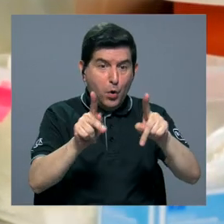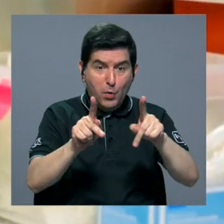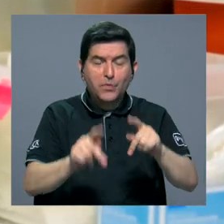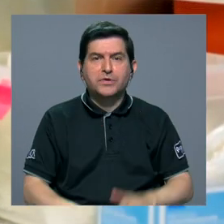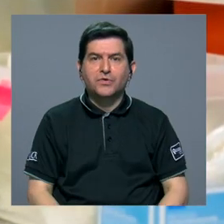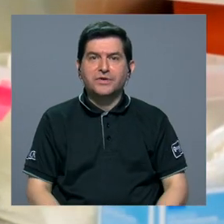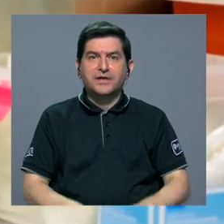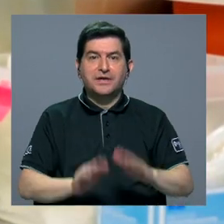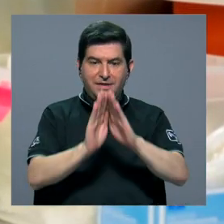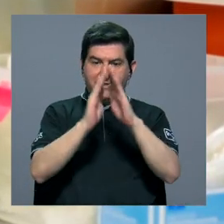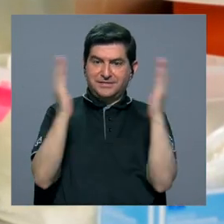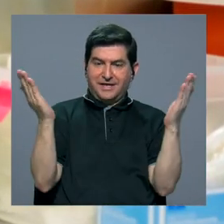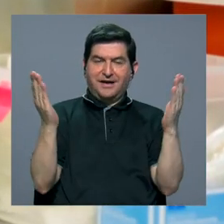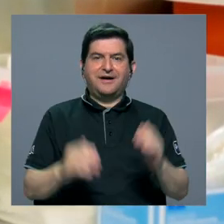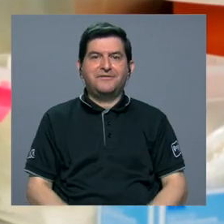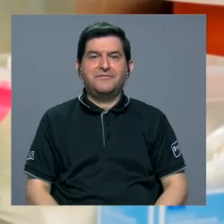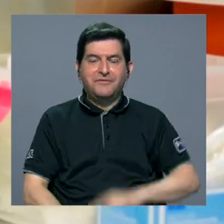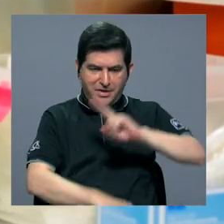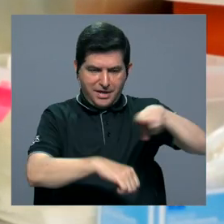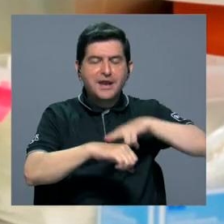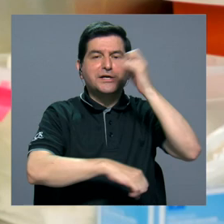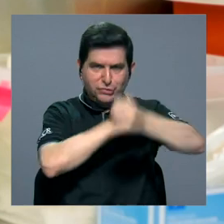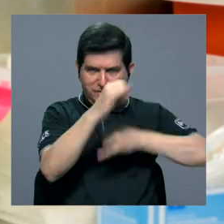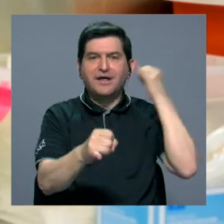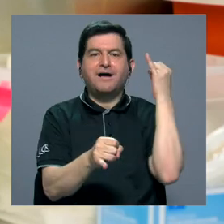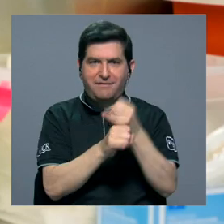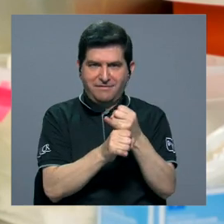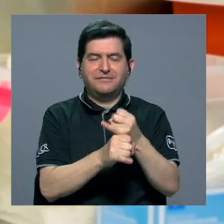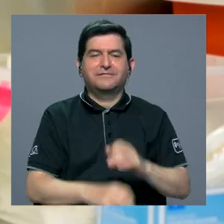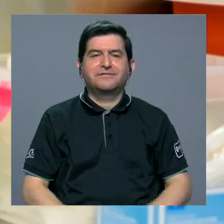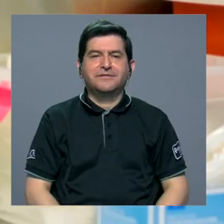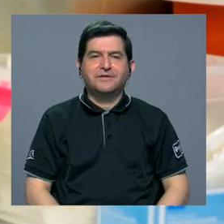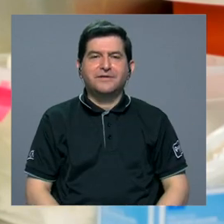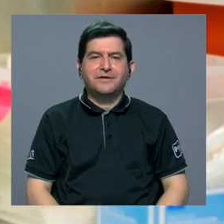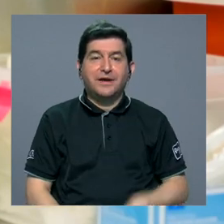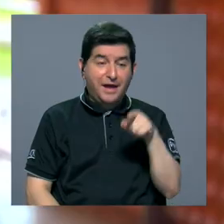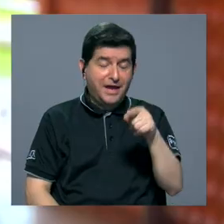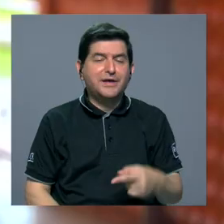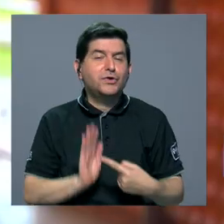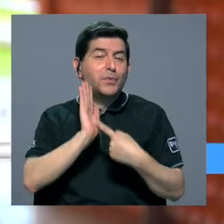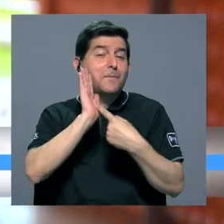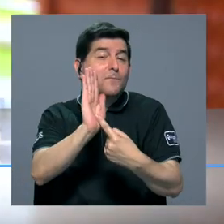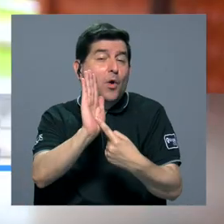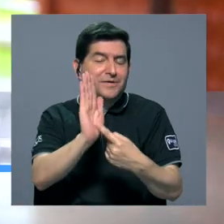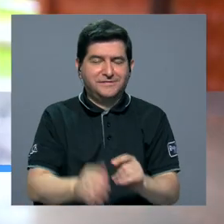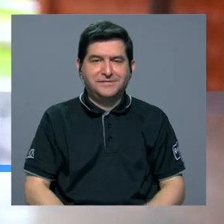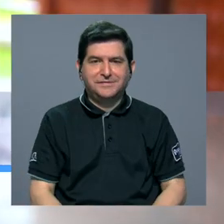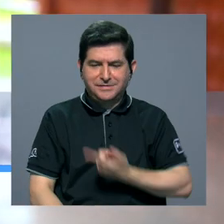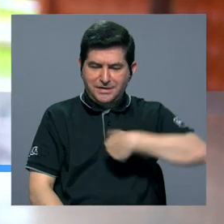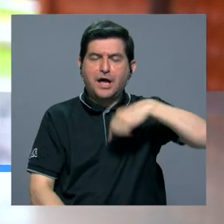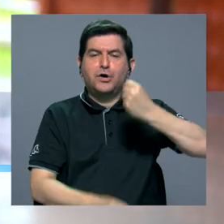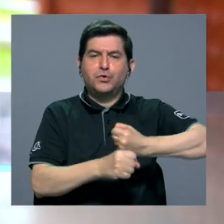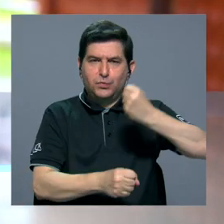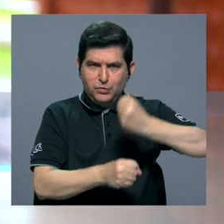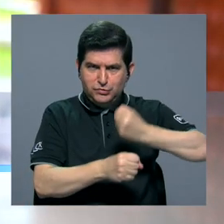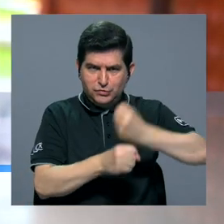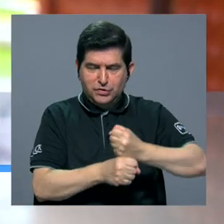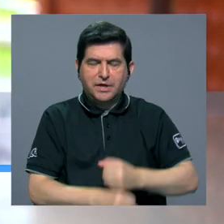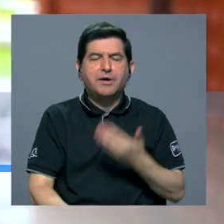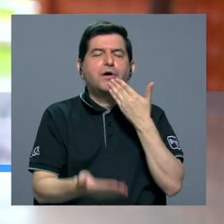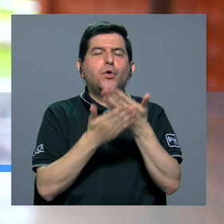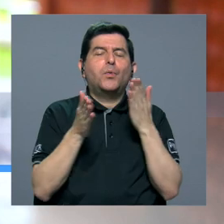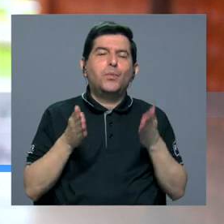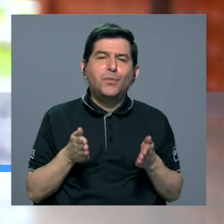oportunidades que me va a abrir tanto nacionalmente como internacionalmente. Es un indicativo de que lo que estamos haciendo va por el